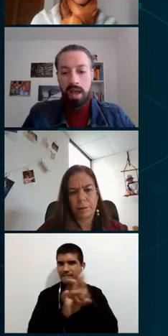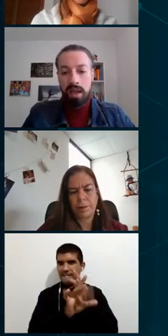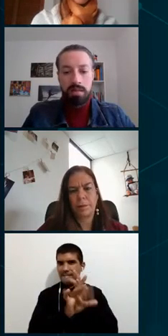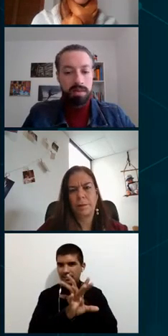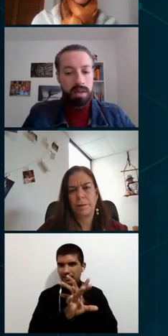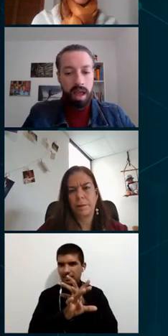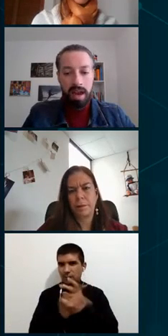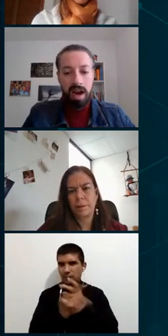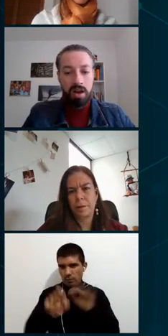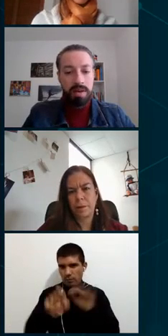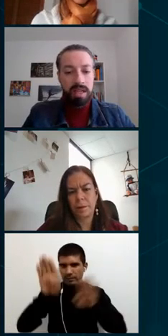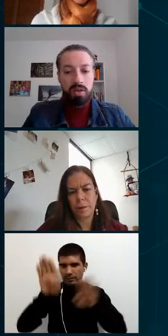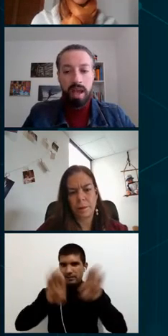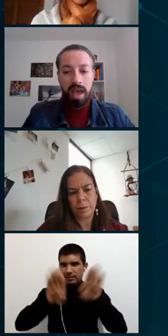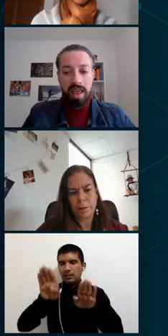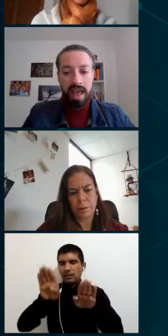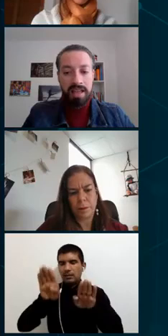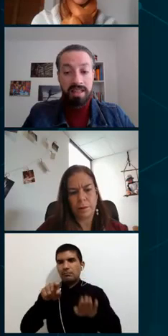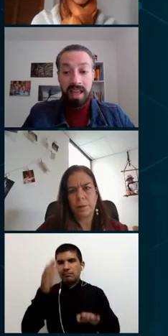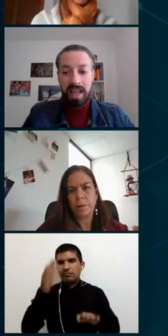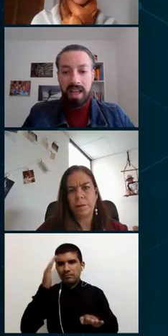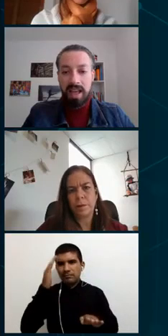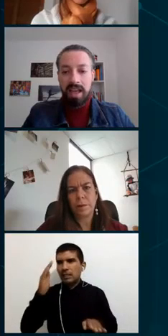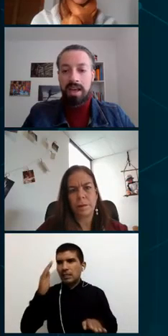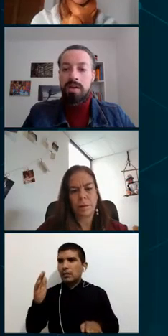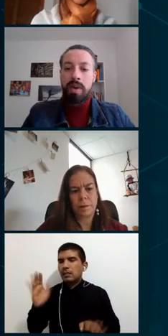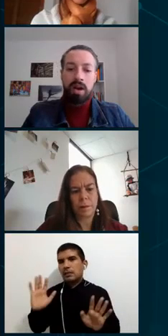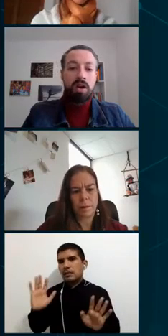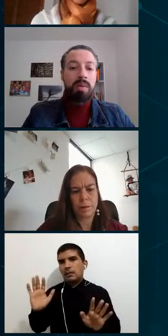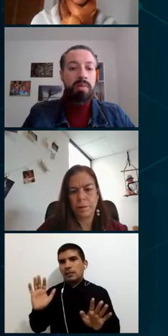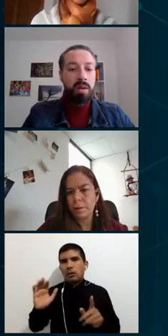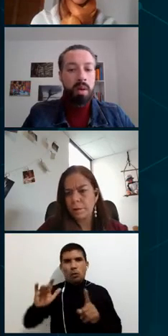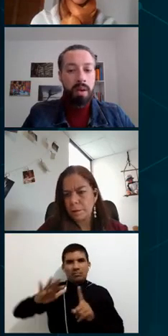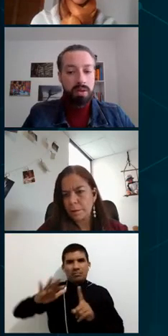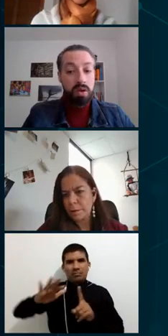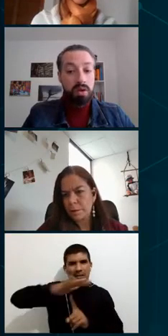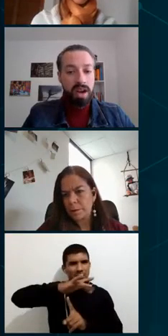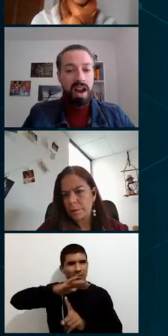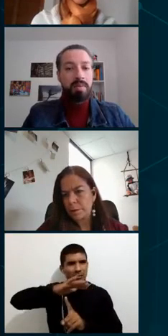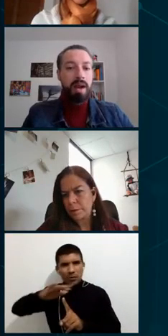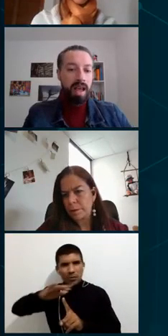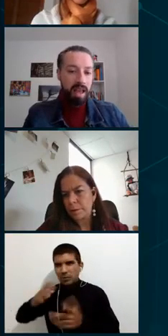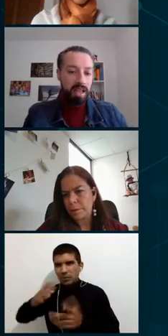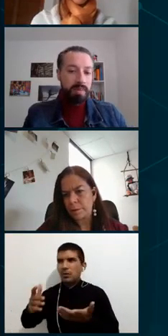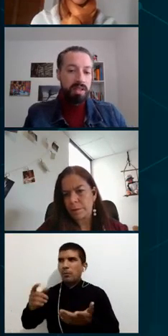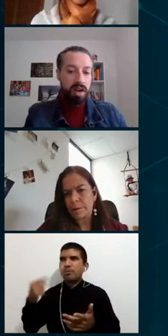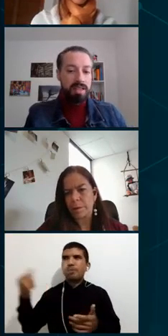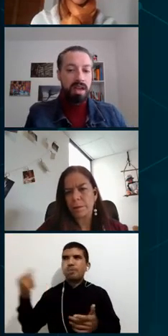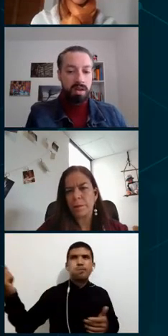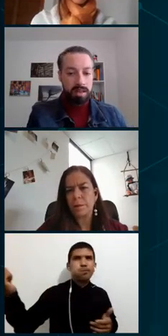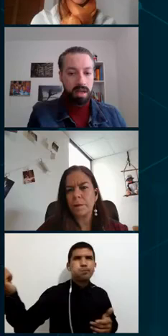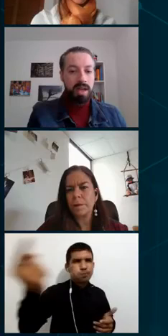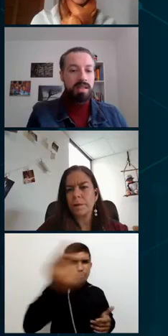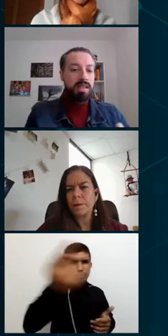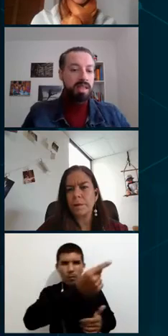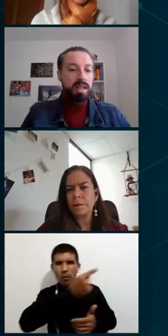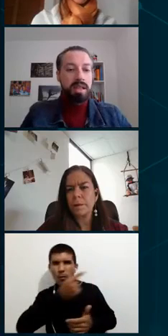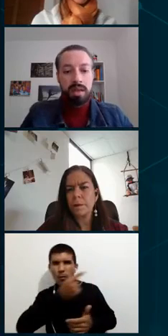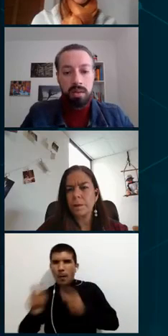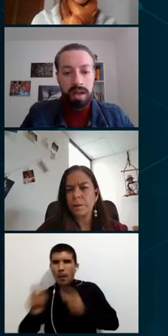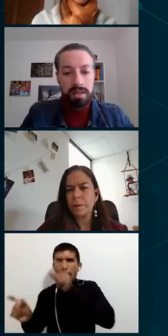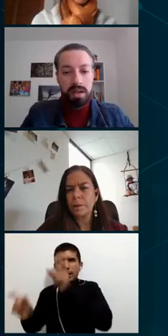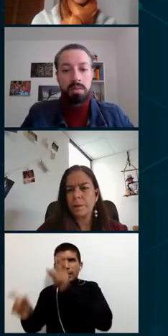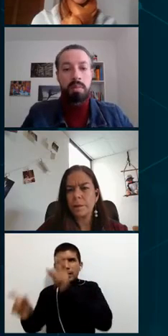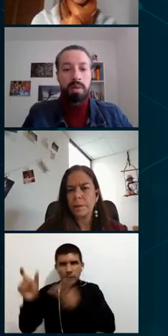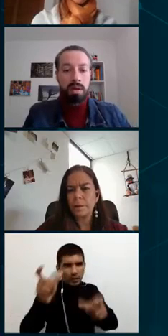forma generar como esa lluvia de ideas de, bueno, ¿cómo podemos solucionar para que las personas en los restaurantes se